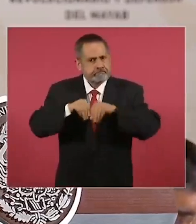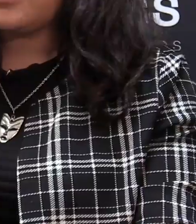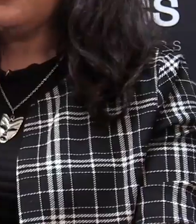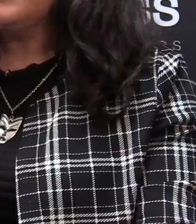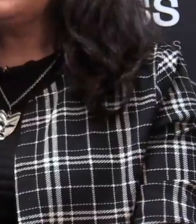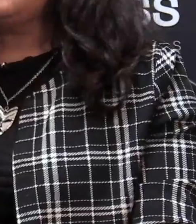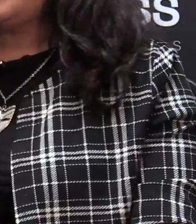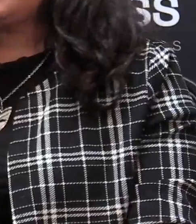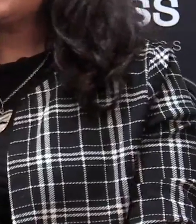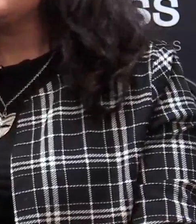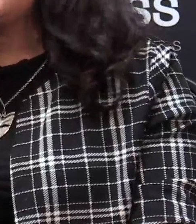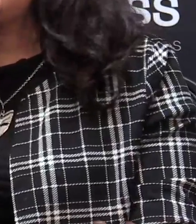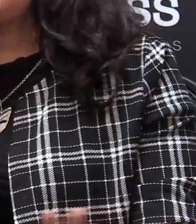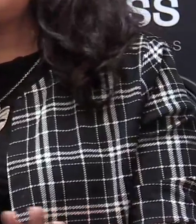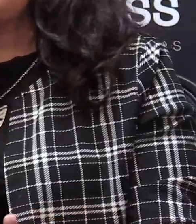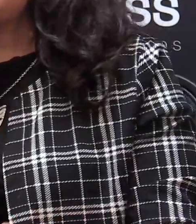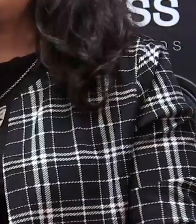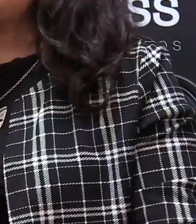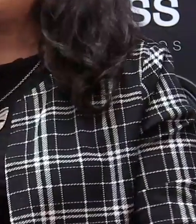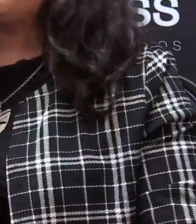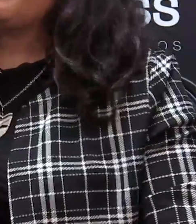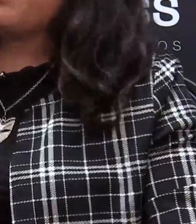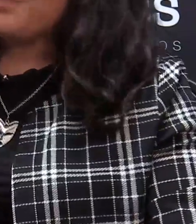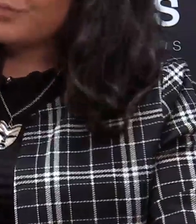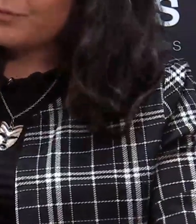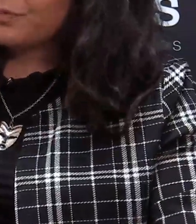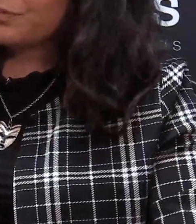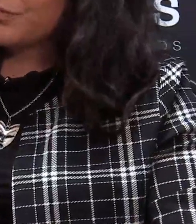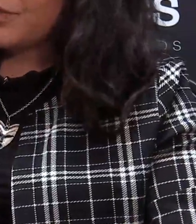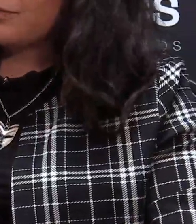por el encierro. Entonces, de